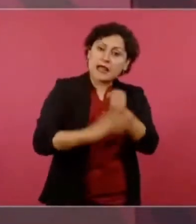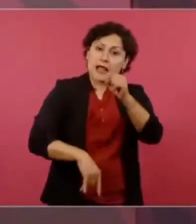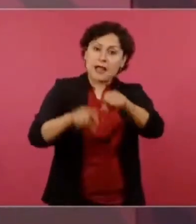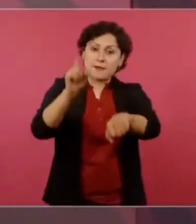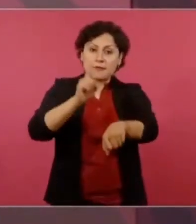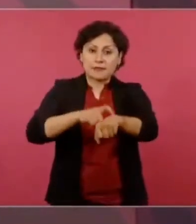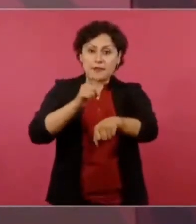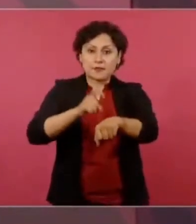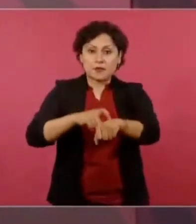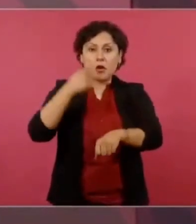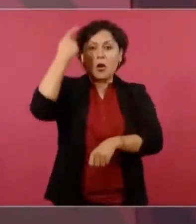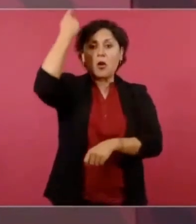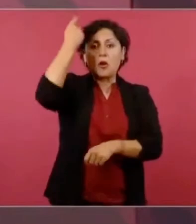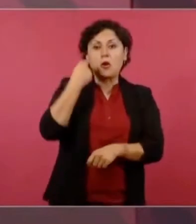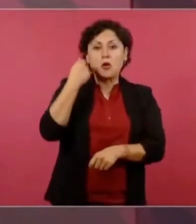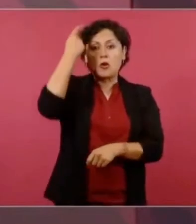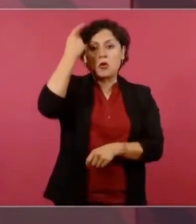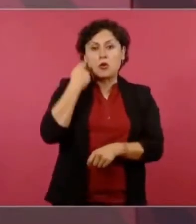todo su salario,